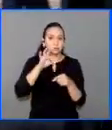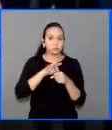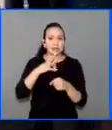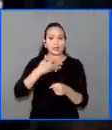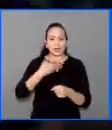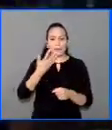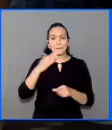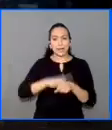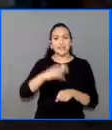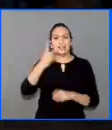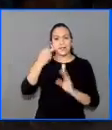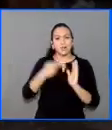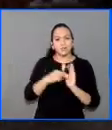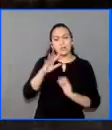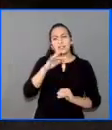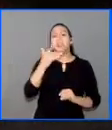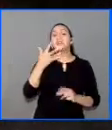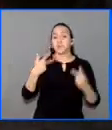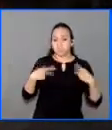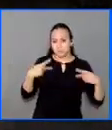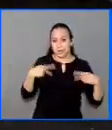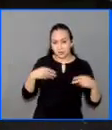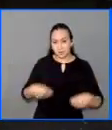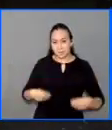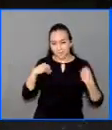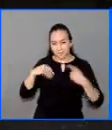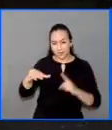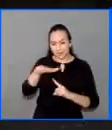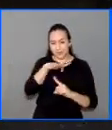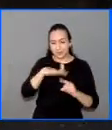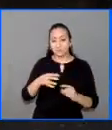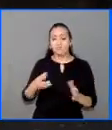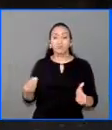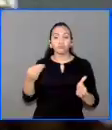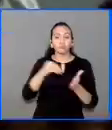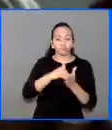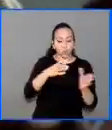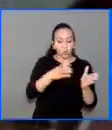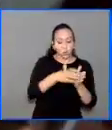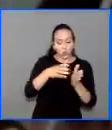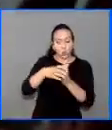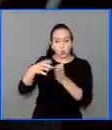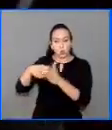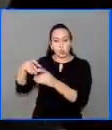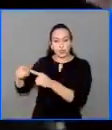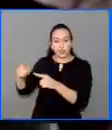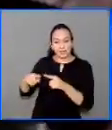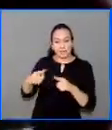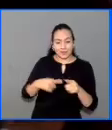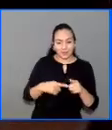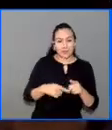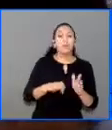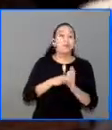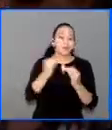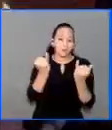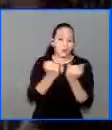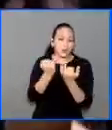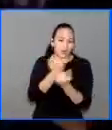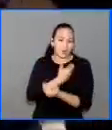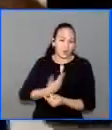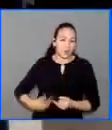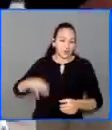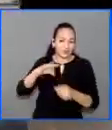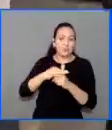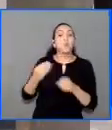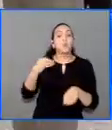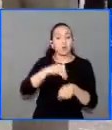2,250 electoras y electores, se instalarán casillas contiguas, como sucede en las elecciones ordinarias. Para el canal